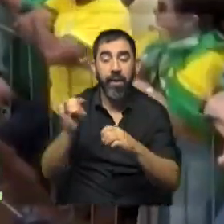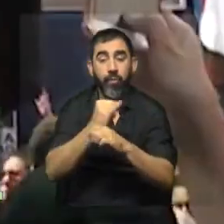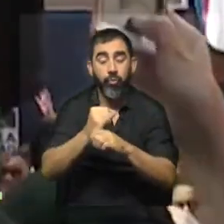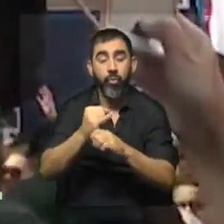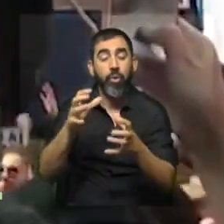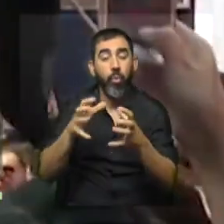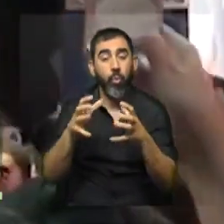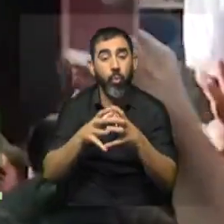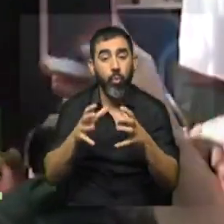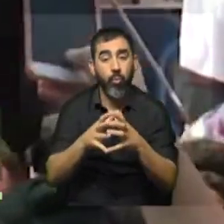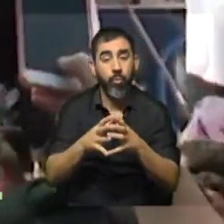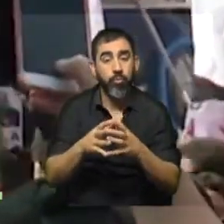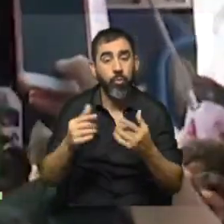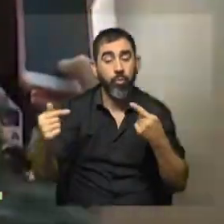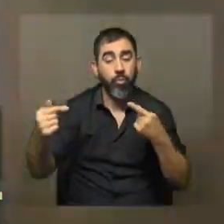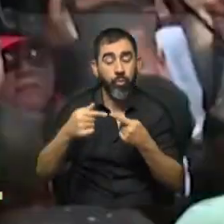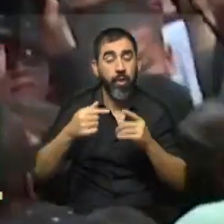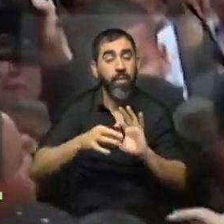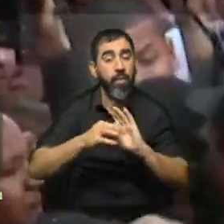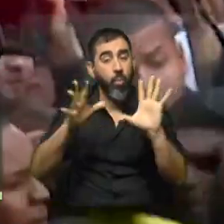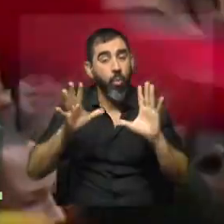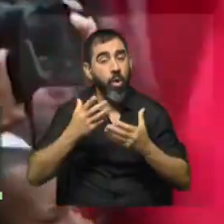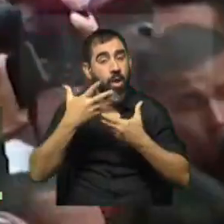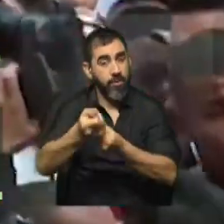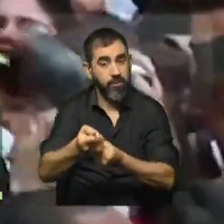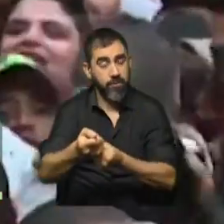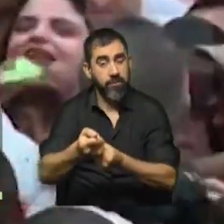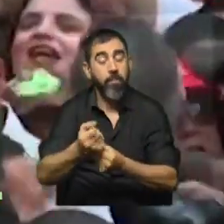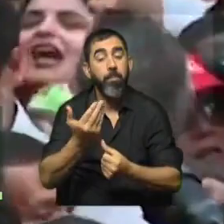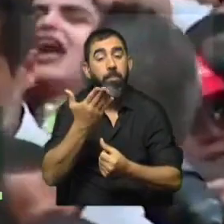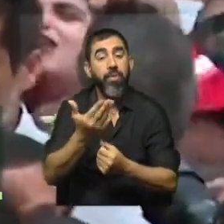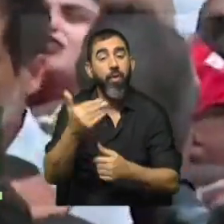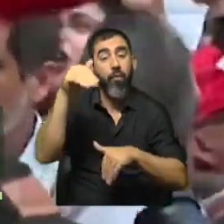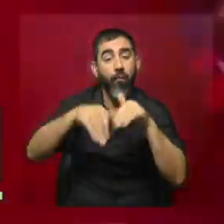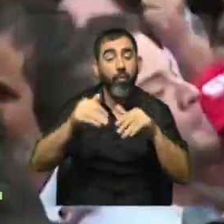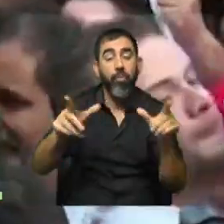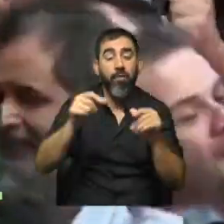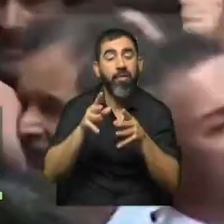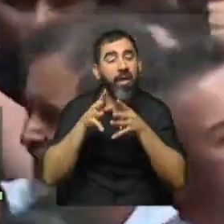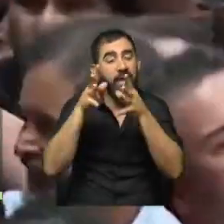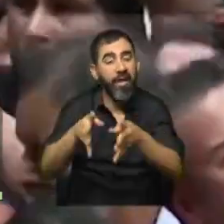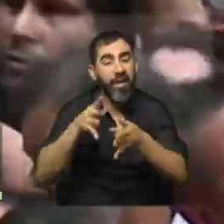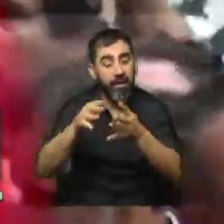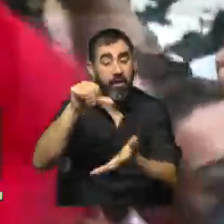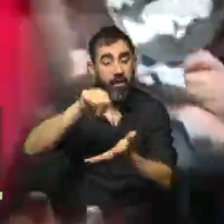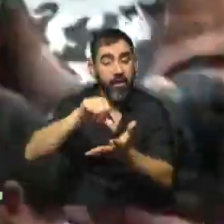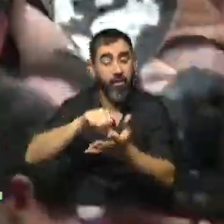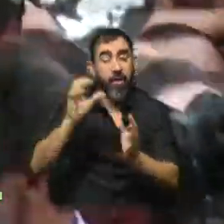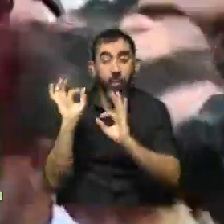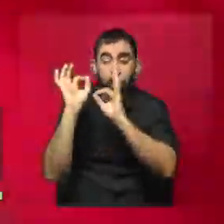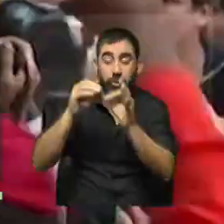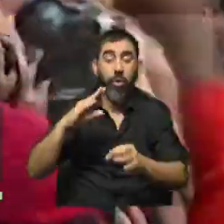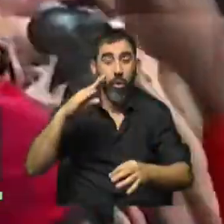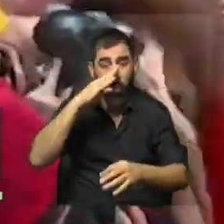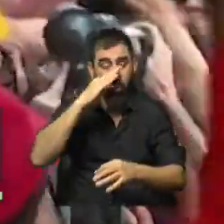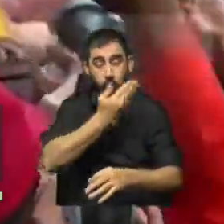y colectivos que se posicionaron a favor de la democracia, al tiempo que Lula da Silva pidió el voto para poner fin a la guerra instalada en el país desde la llegada al poder